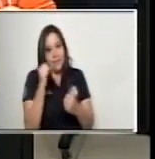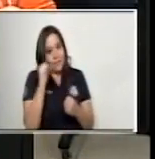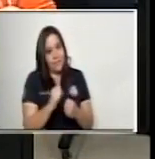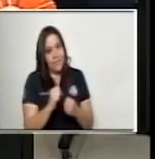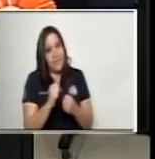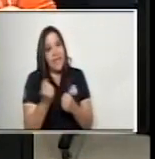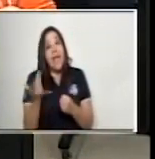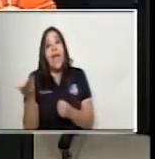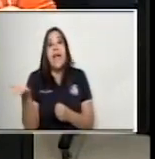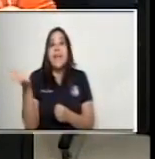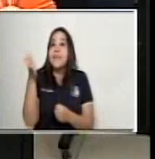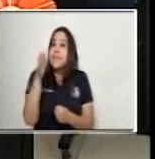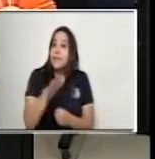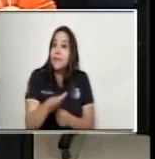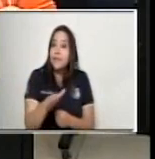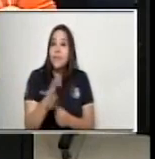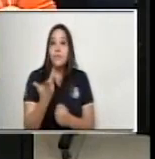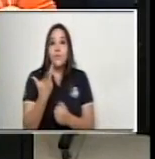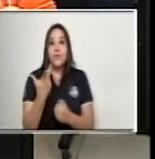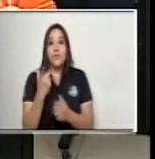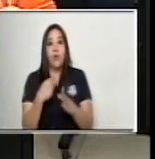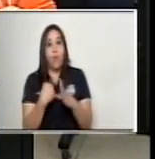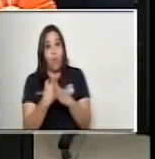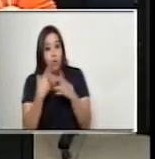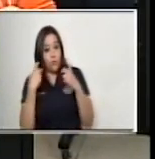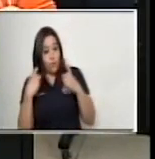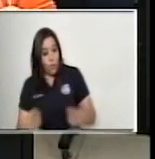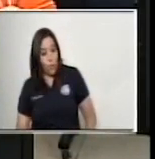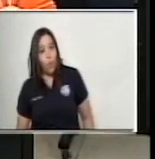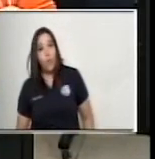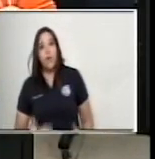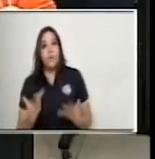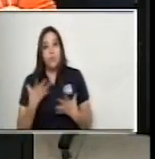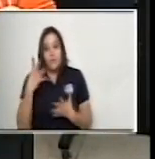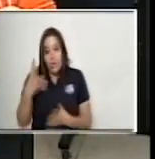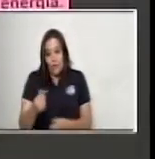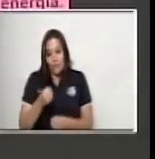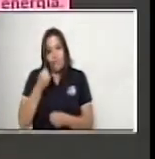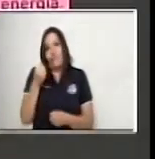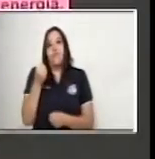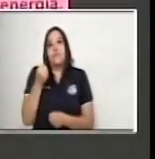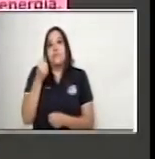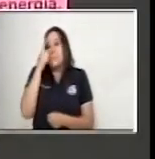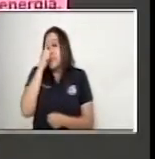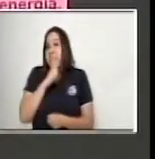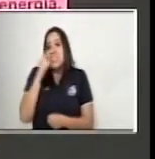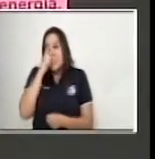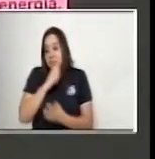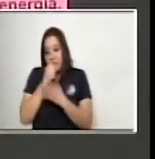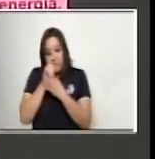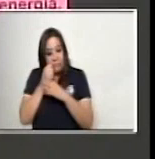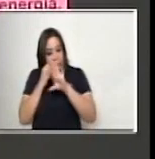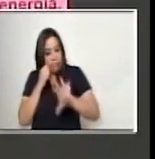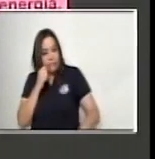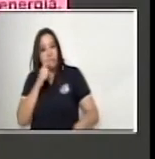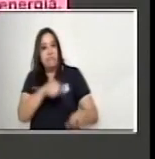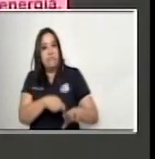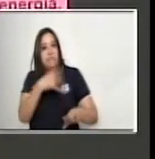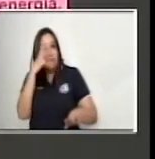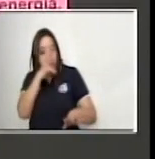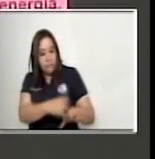Posteriormente, lo que el cuerpo ya no fue capaz de absorber con la ayuda de los órganos,